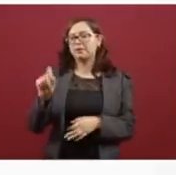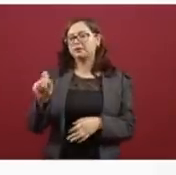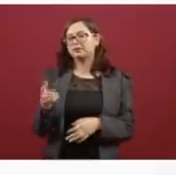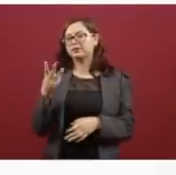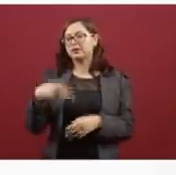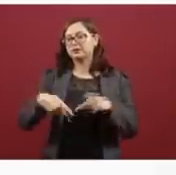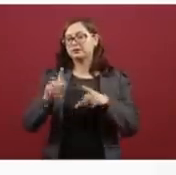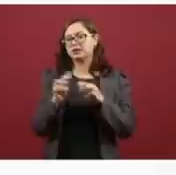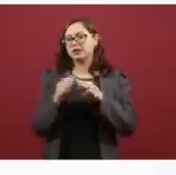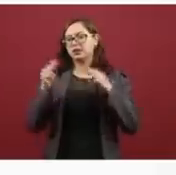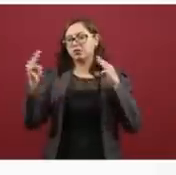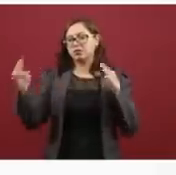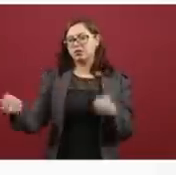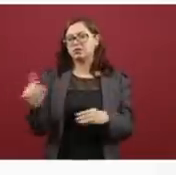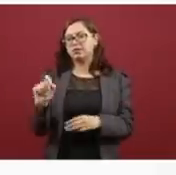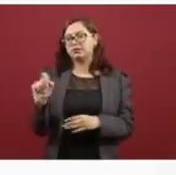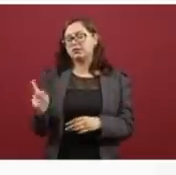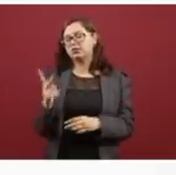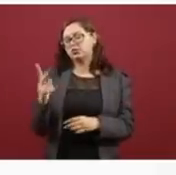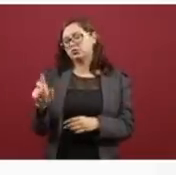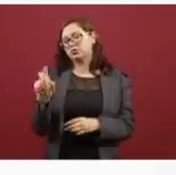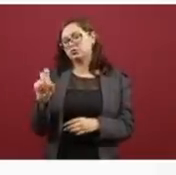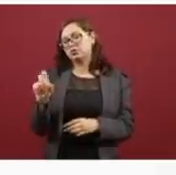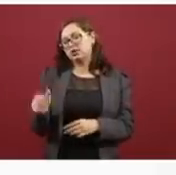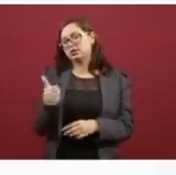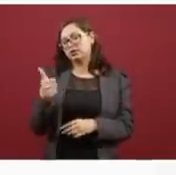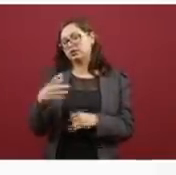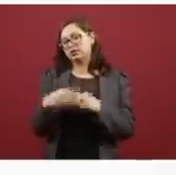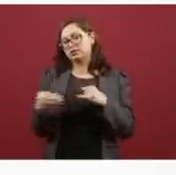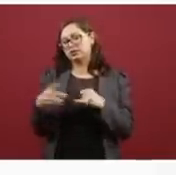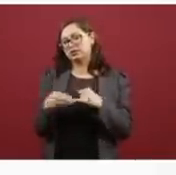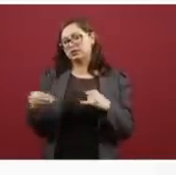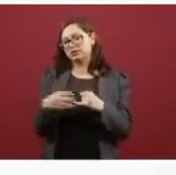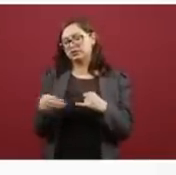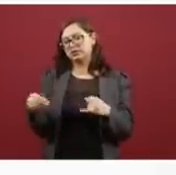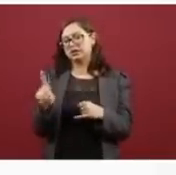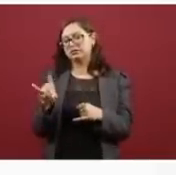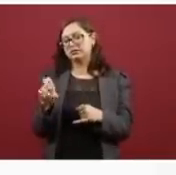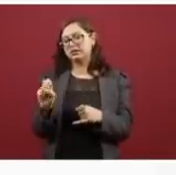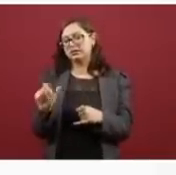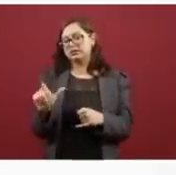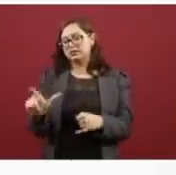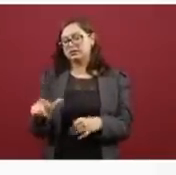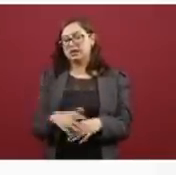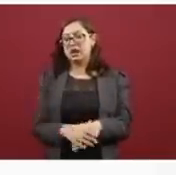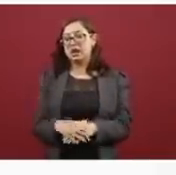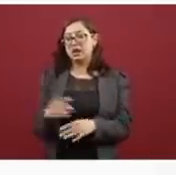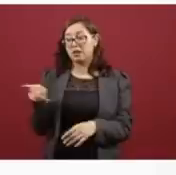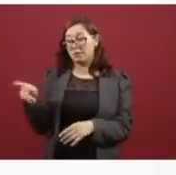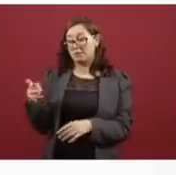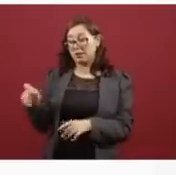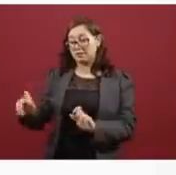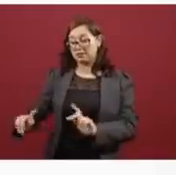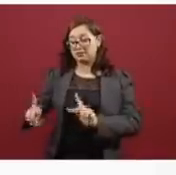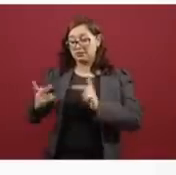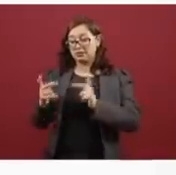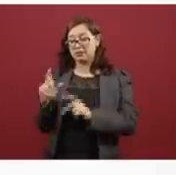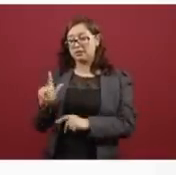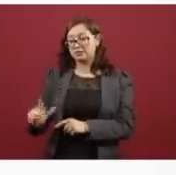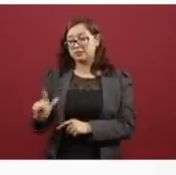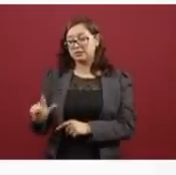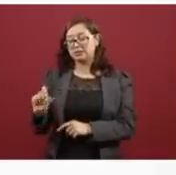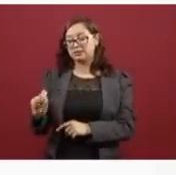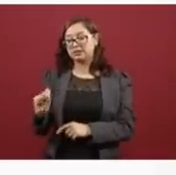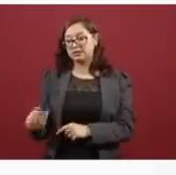22 pesos con 32 centavos precio al público por litro de diesel su originación 17 68